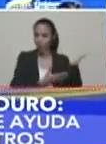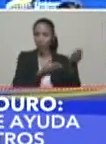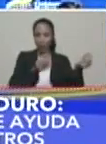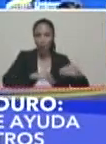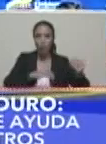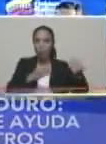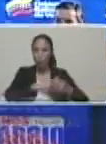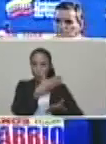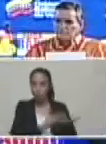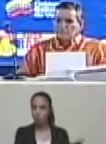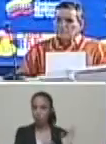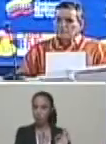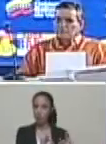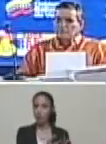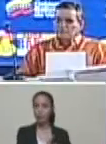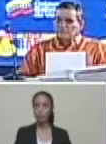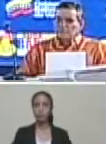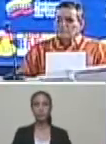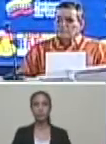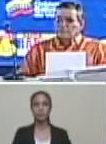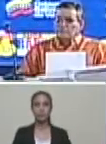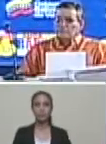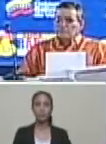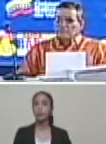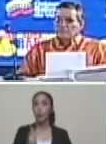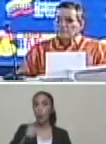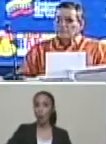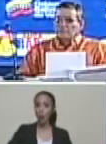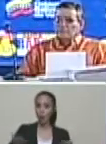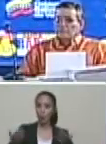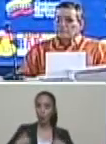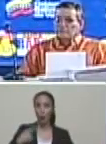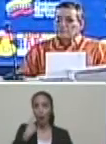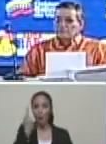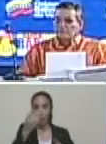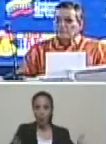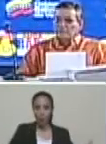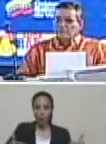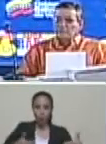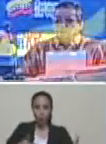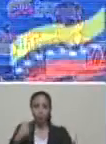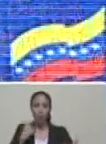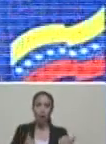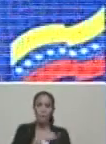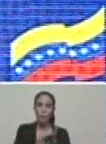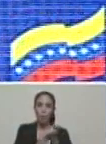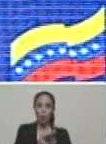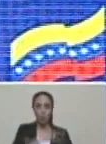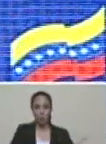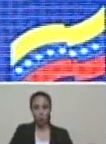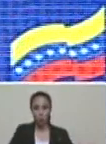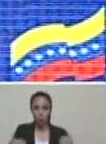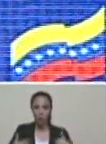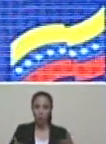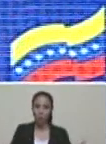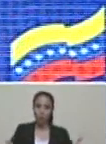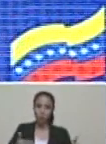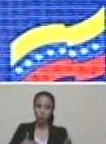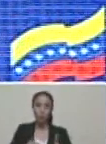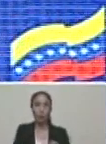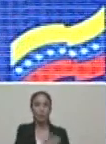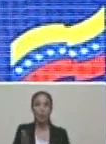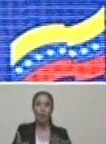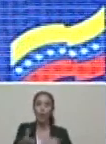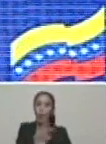Roja Internacional ha hecho llegar hoy el primer lote de apoyo para Venezuela junto al